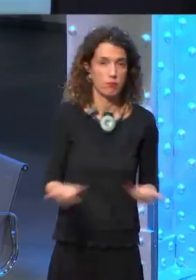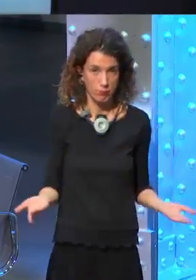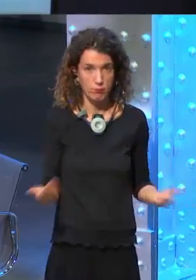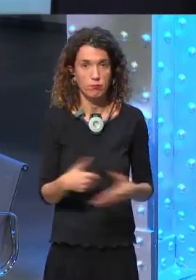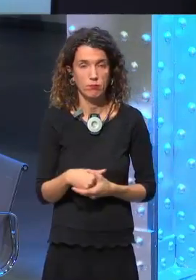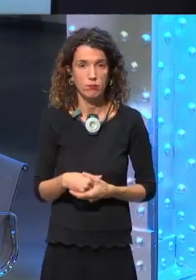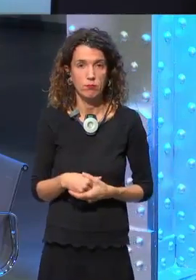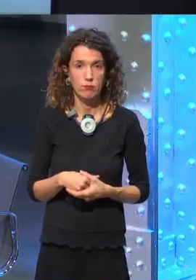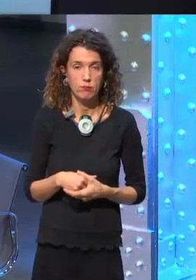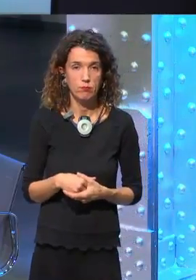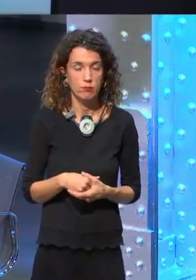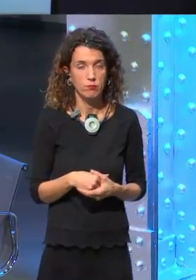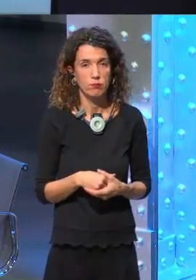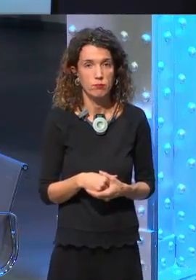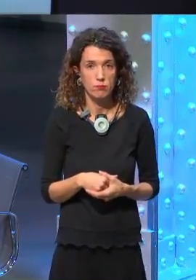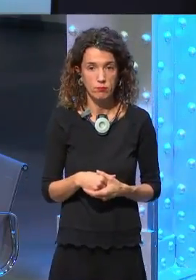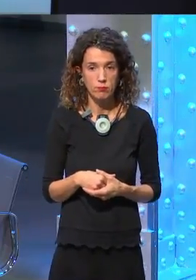Estos